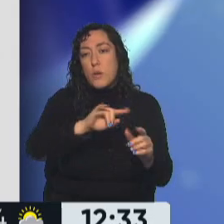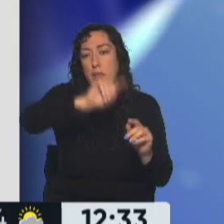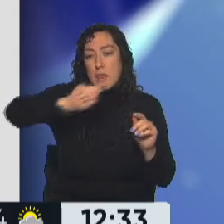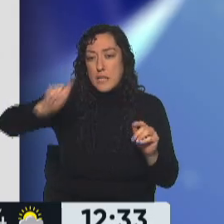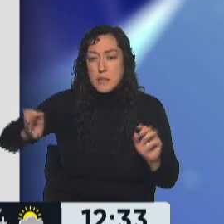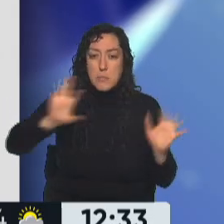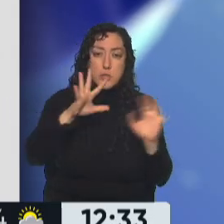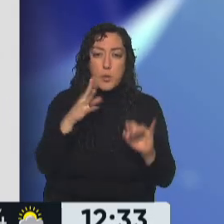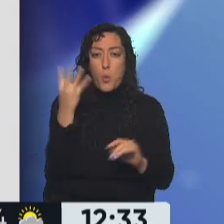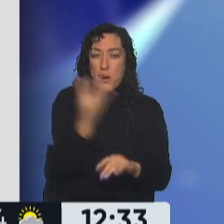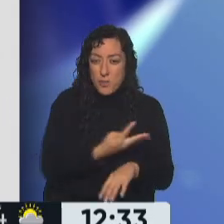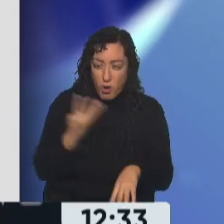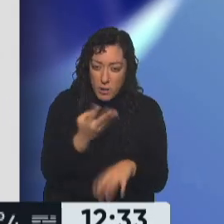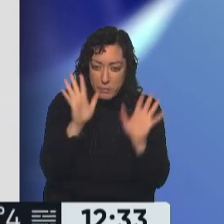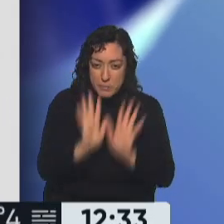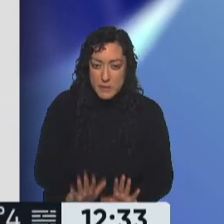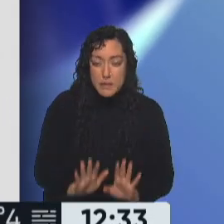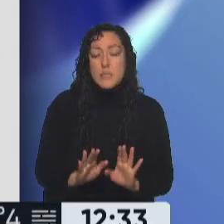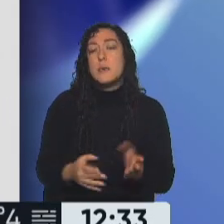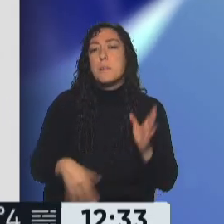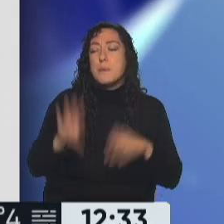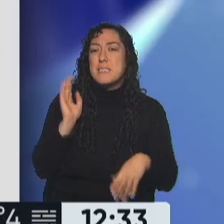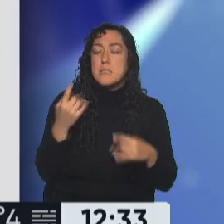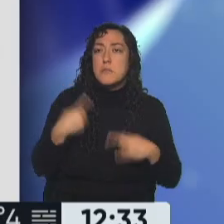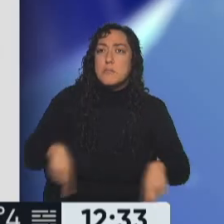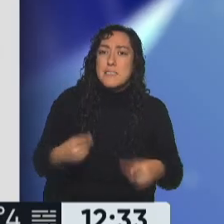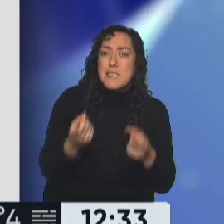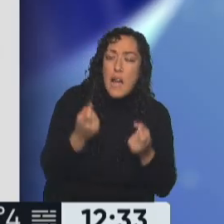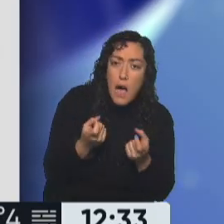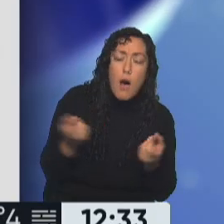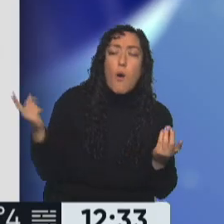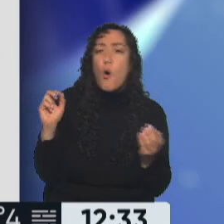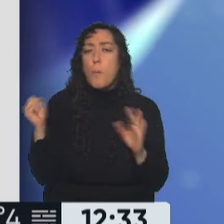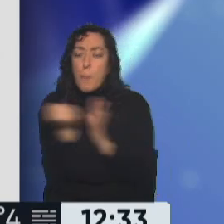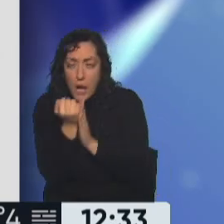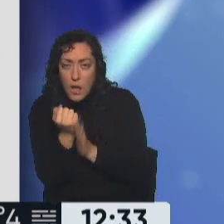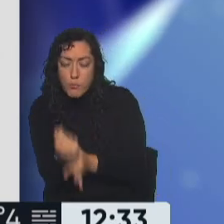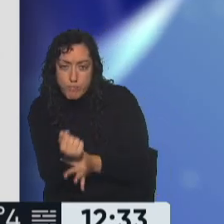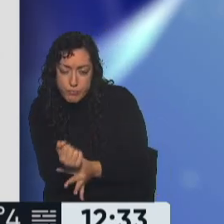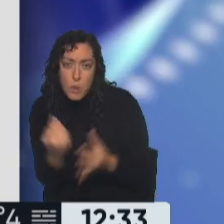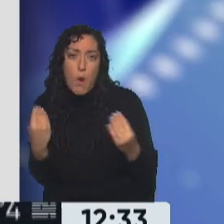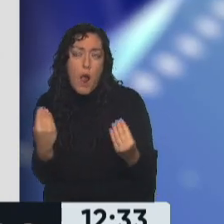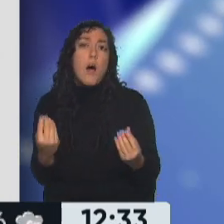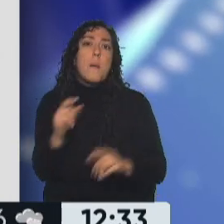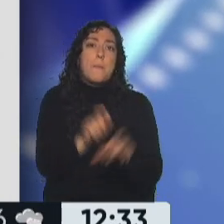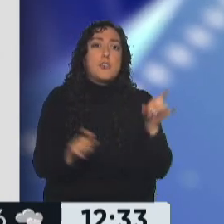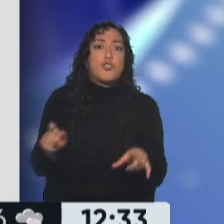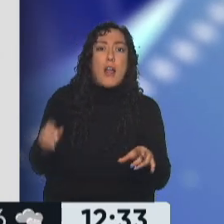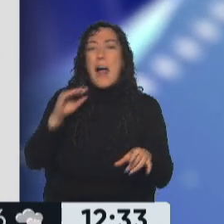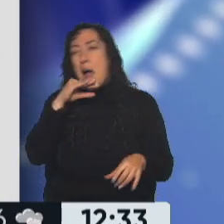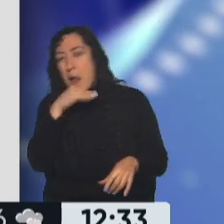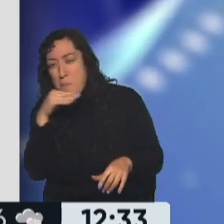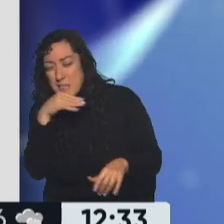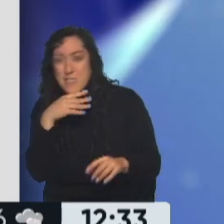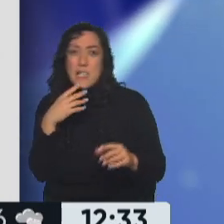incluye? ¿Productos de lo que serían primeras marcas y primera necesidad? Porque estábamos justamente ayer haciendo una Claro. nota con gente que trabaja en almacenes,